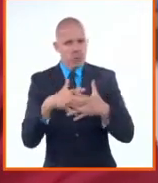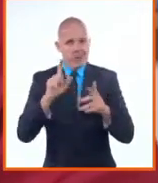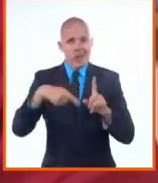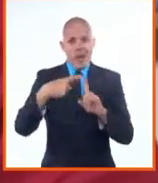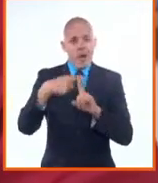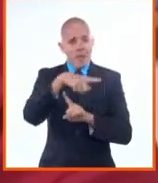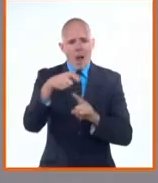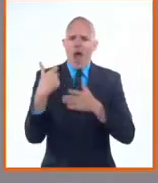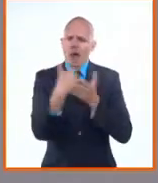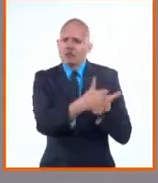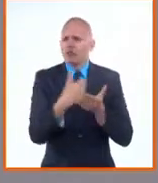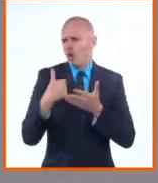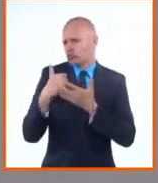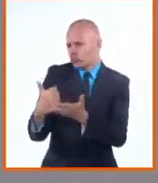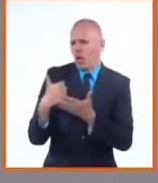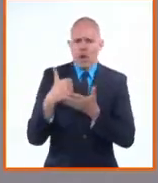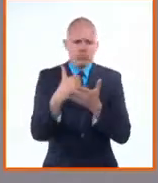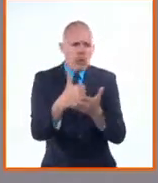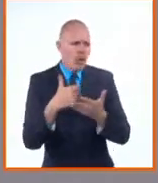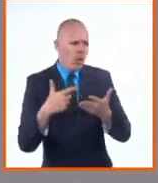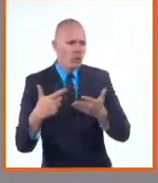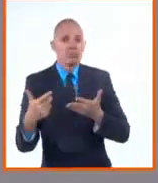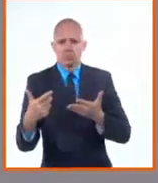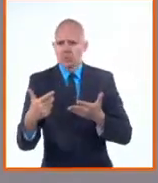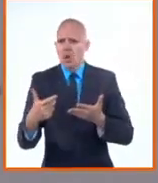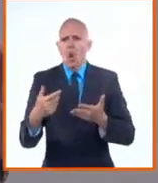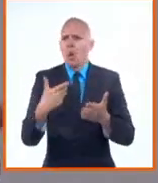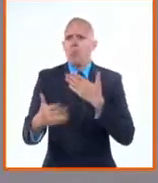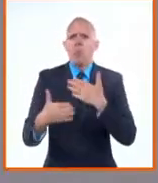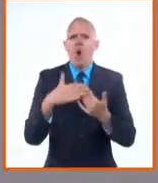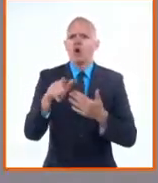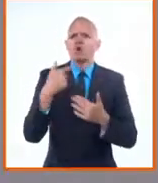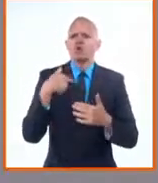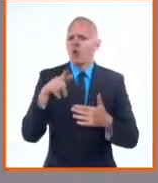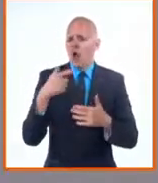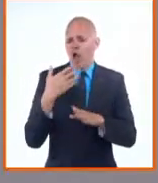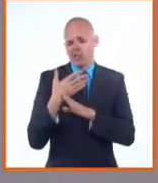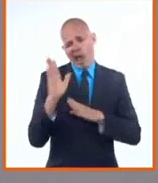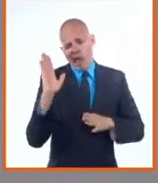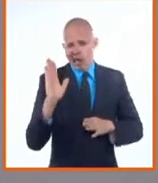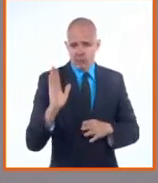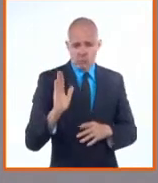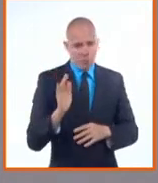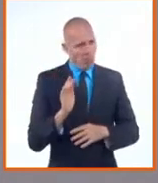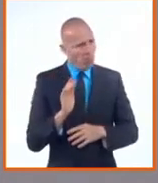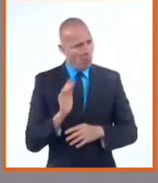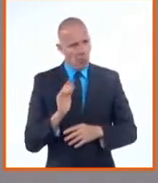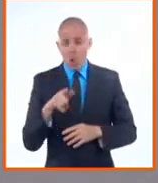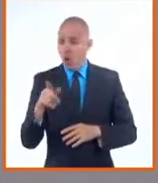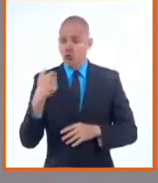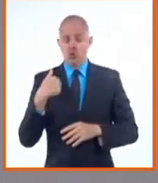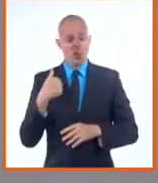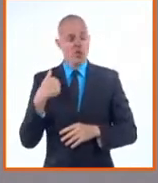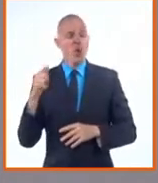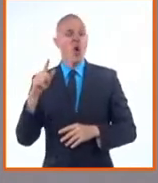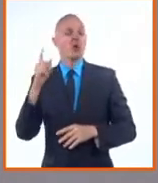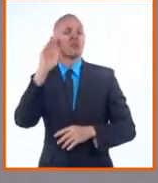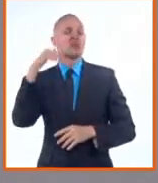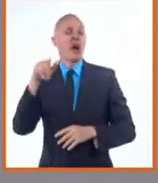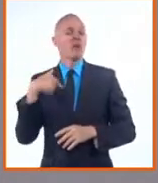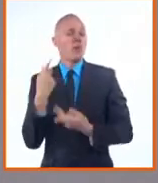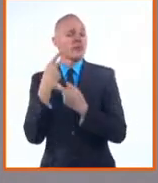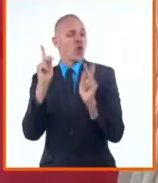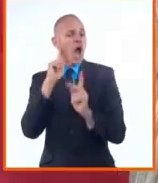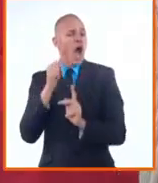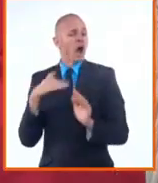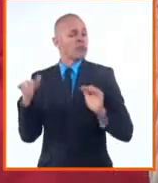ayudarse mutuamente es que primó en el equipo no importa de donde tú vinieras ni cuál fuera tu abolengo Ese fue el equipo que representó